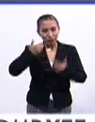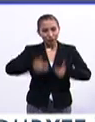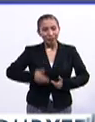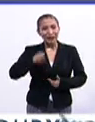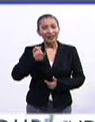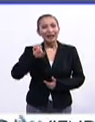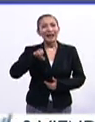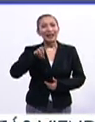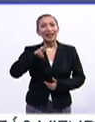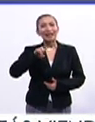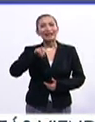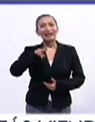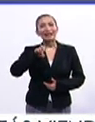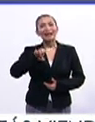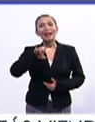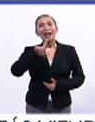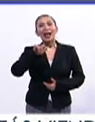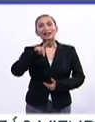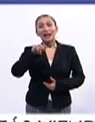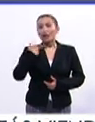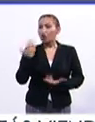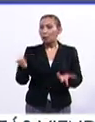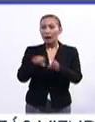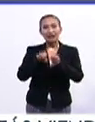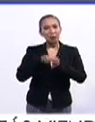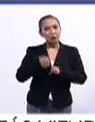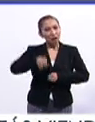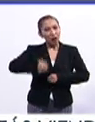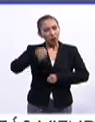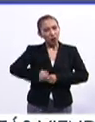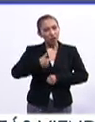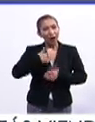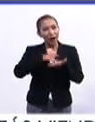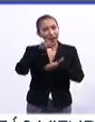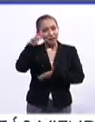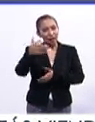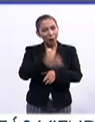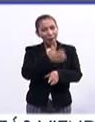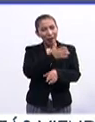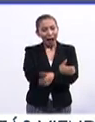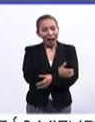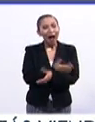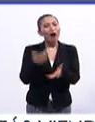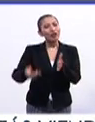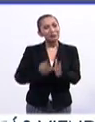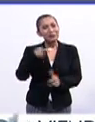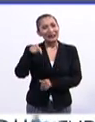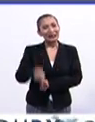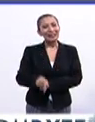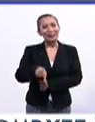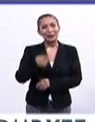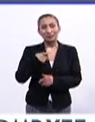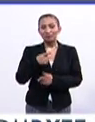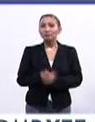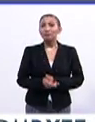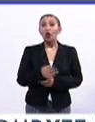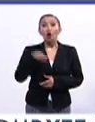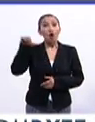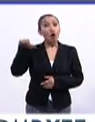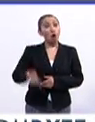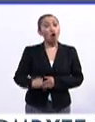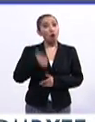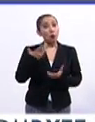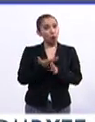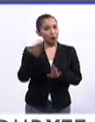enrique lascano y les saludo como siempre en nombre de todos los compañeros de este equipo de trabajo gracias que nos acompañan en una edición más de este programa hoy